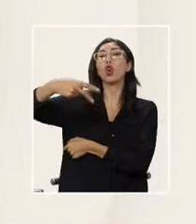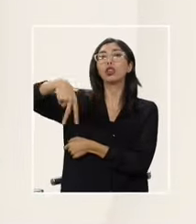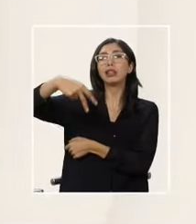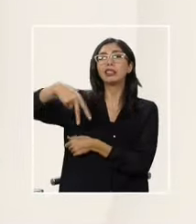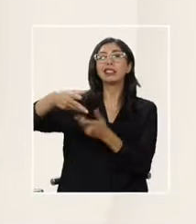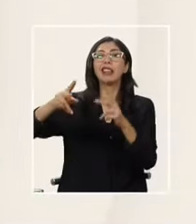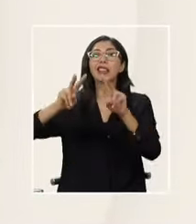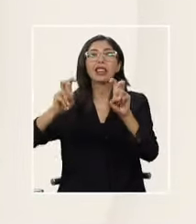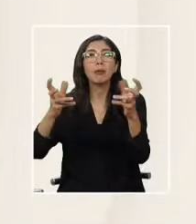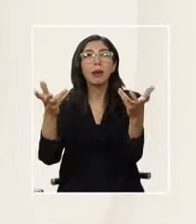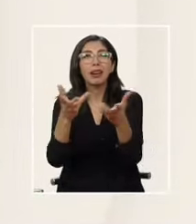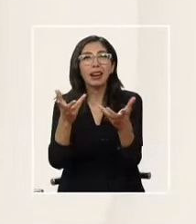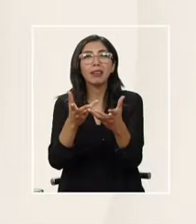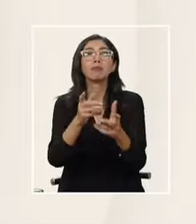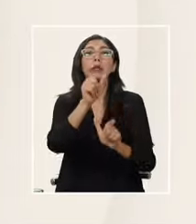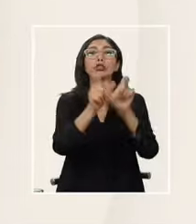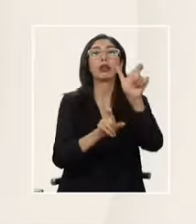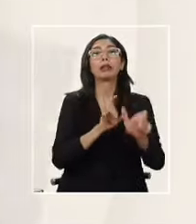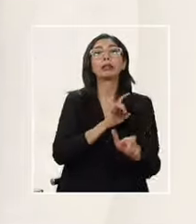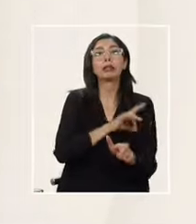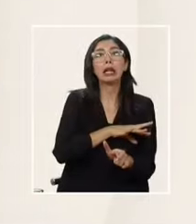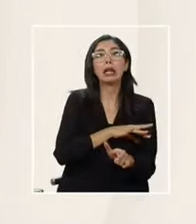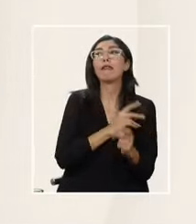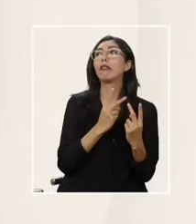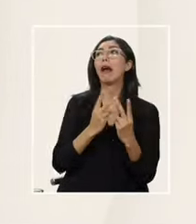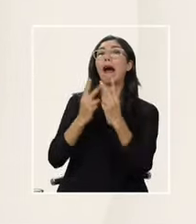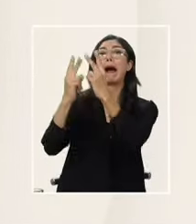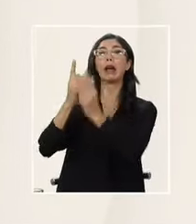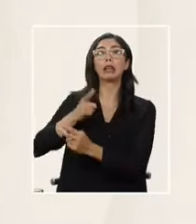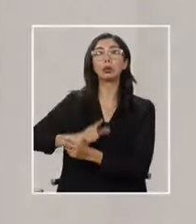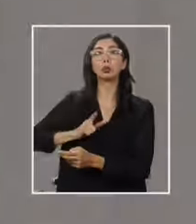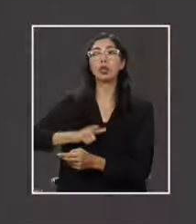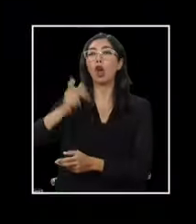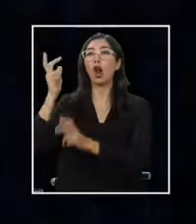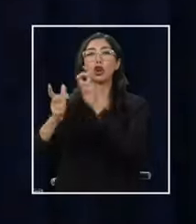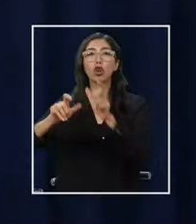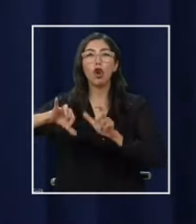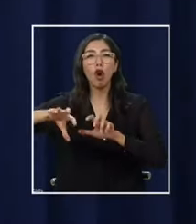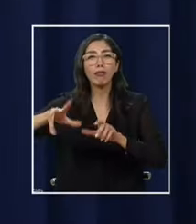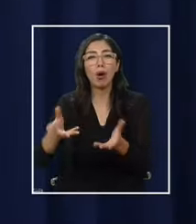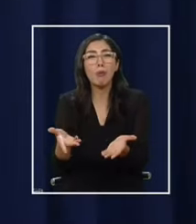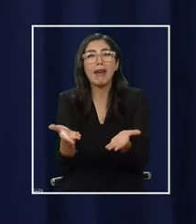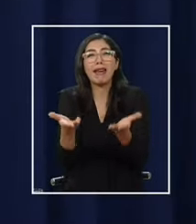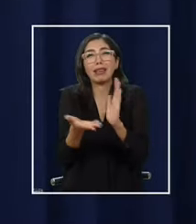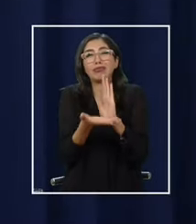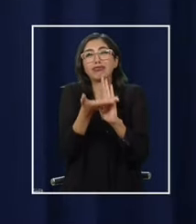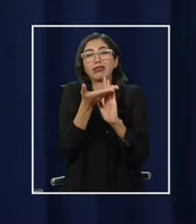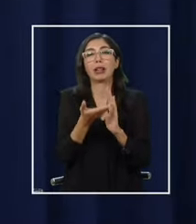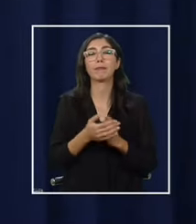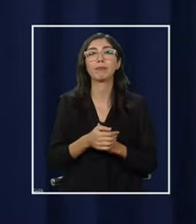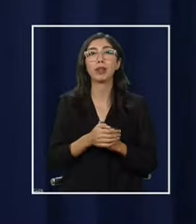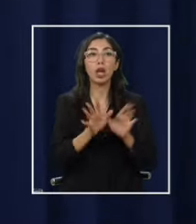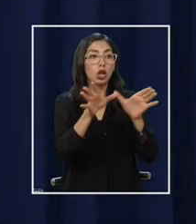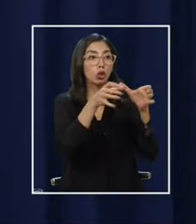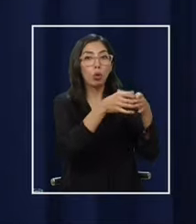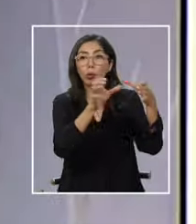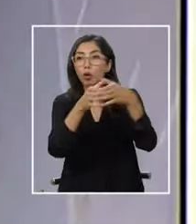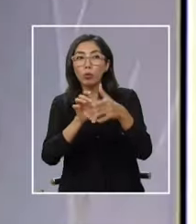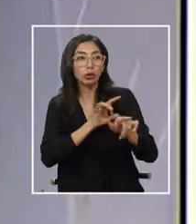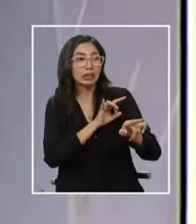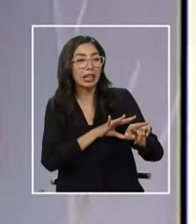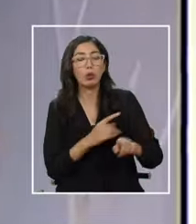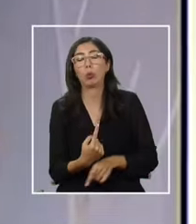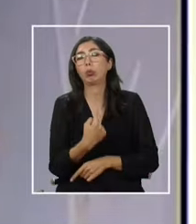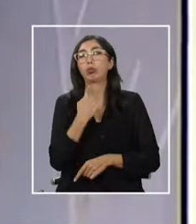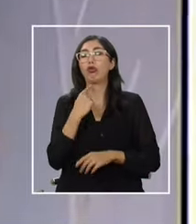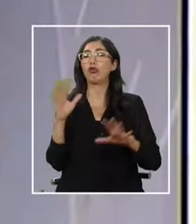sobre connacionales robando en el gigante norteamericano han ido en aumento. Las bandas chilenas nos han golpeado muy